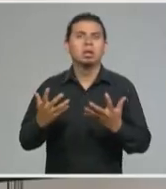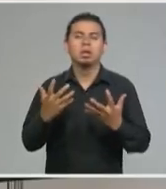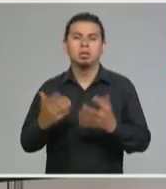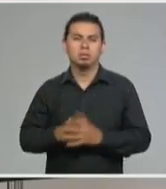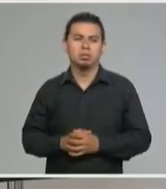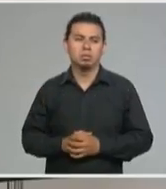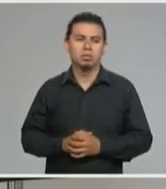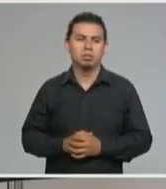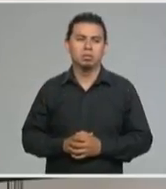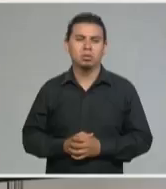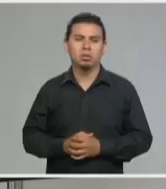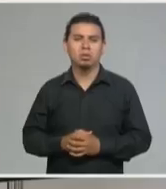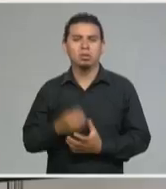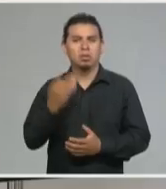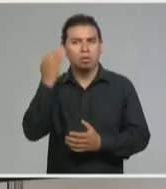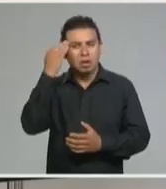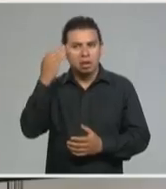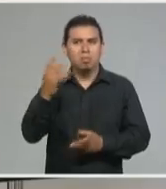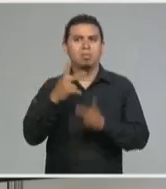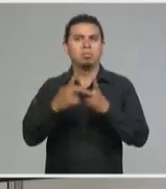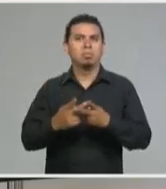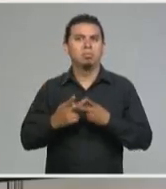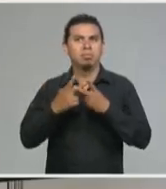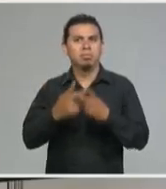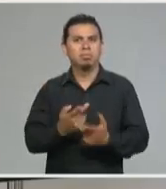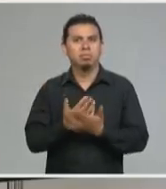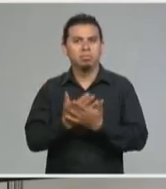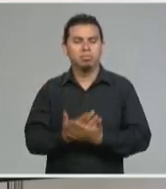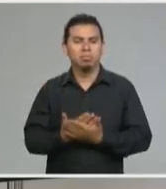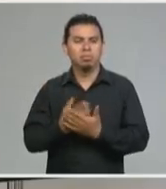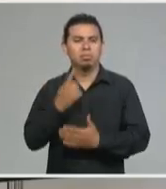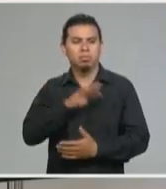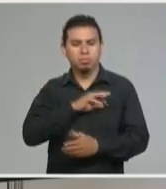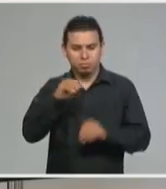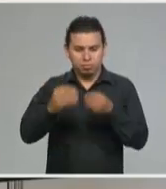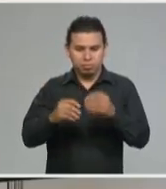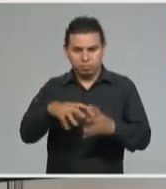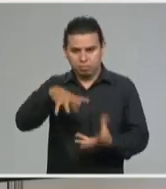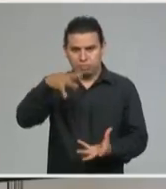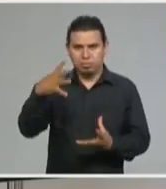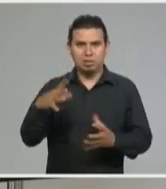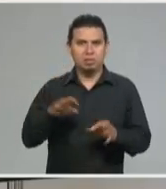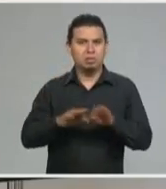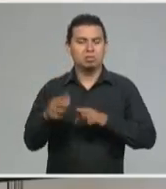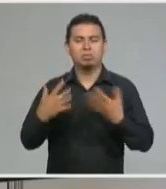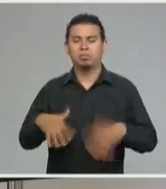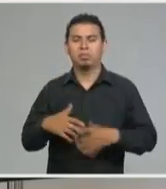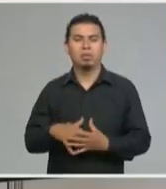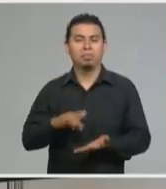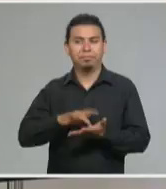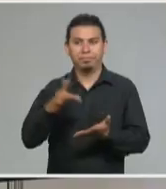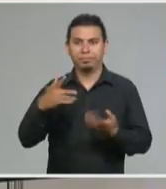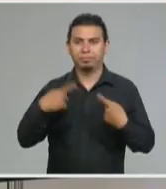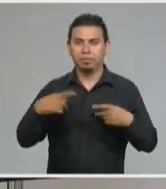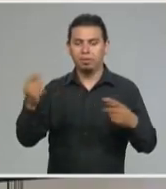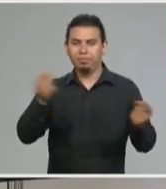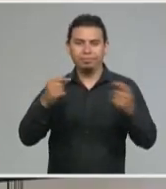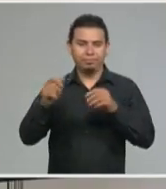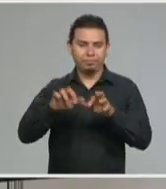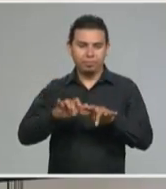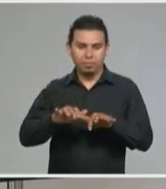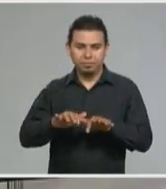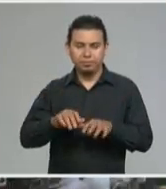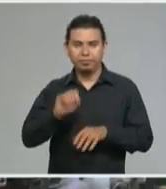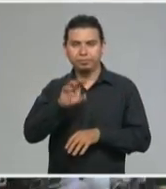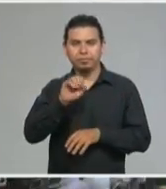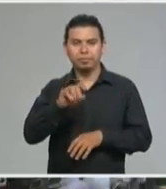y hace falta tiempo, paciencia para elaborar estos trabajos. Gracias a quienes nos escriben también. Angie Pérez,